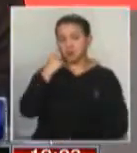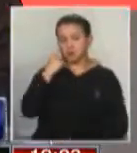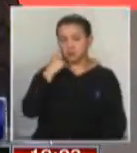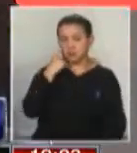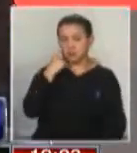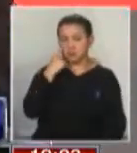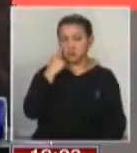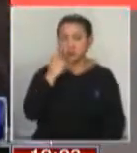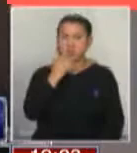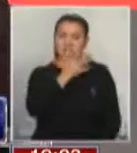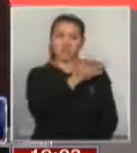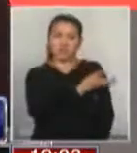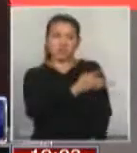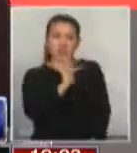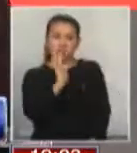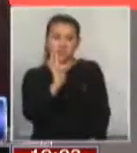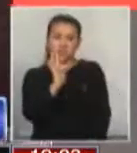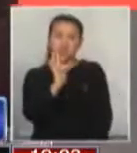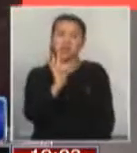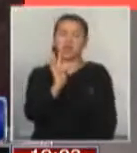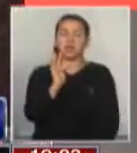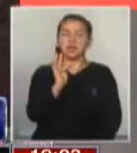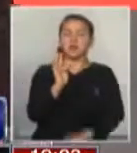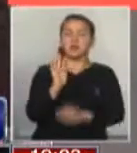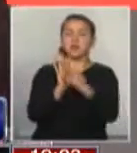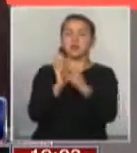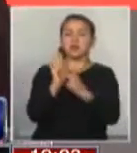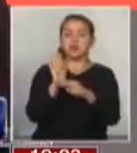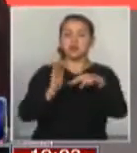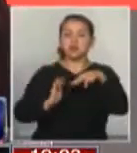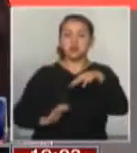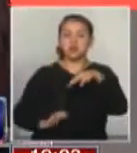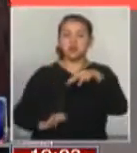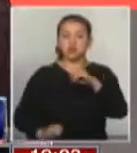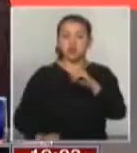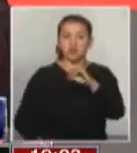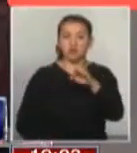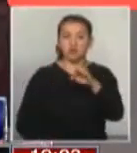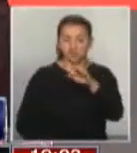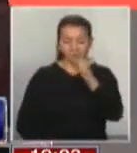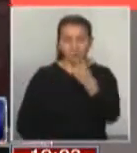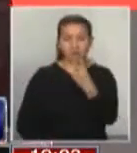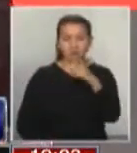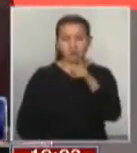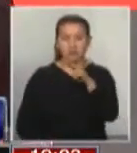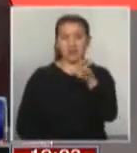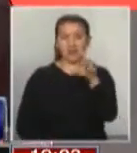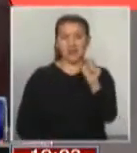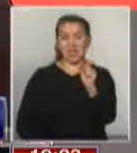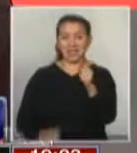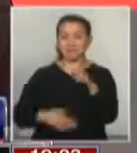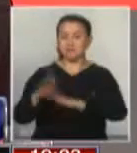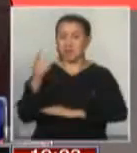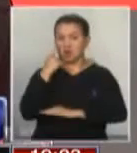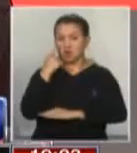yo diré que moyano es uno de los novelistas más conocidos más leídos